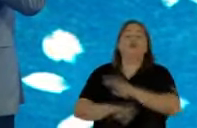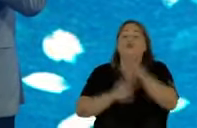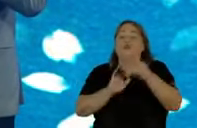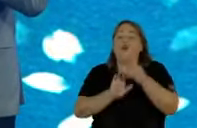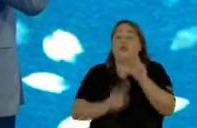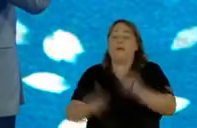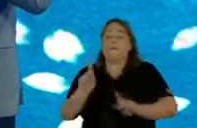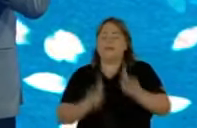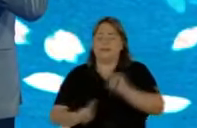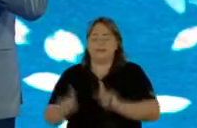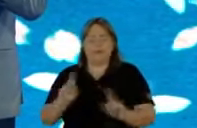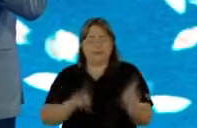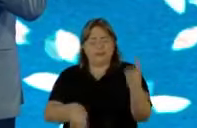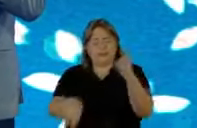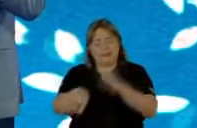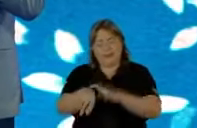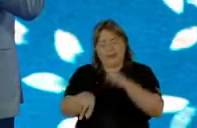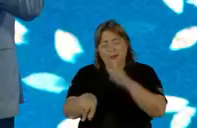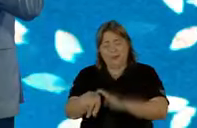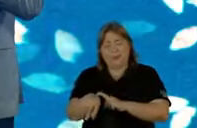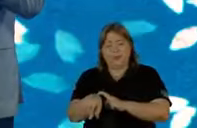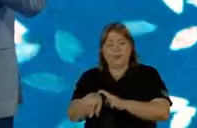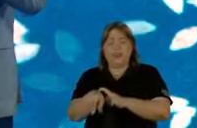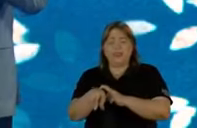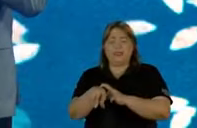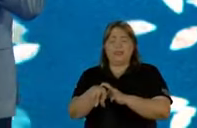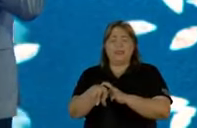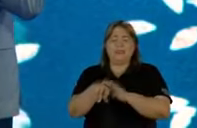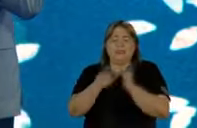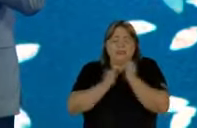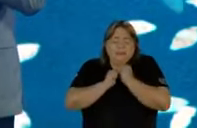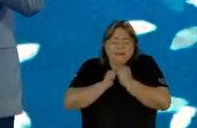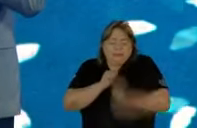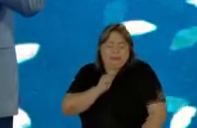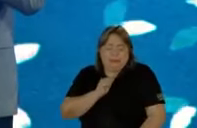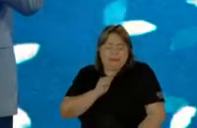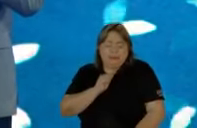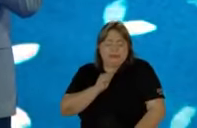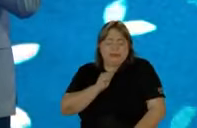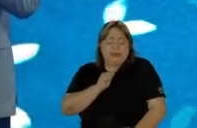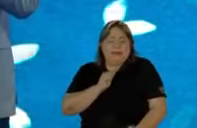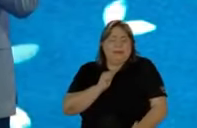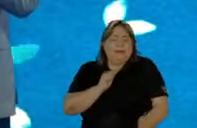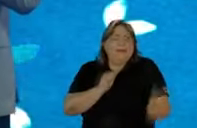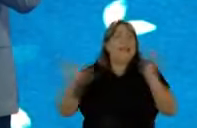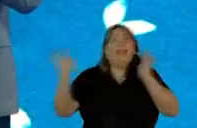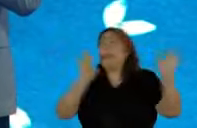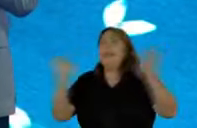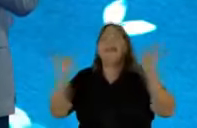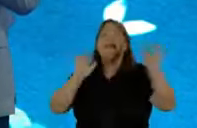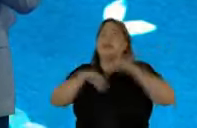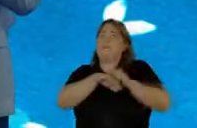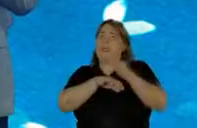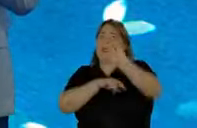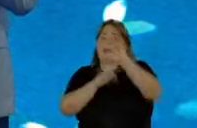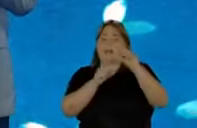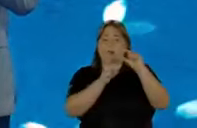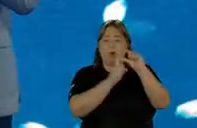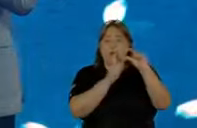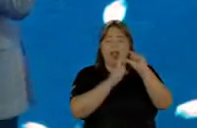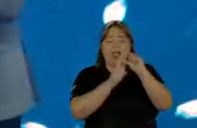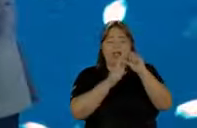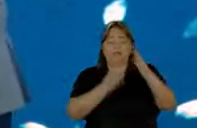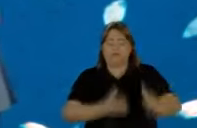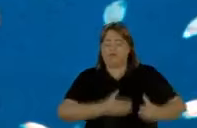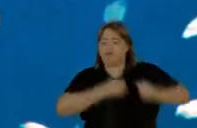pasando por momento de pérdida, por momento de desesperación, enviamos una palabra de aliento, de fuerza,